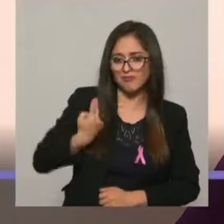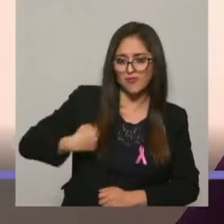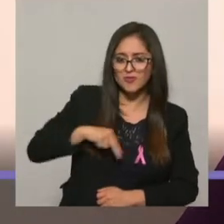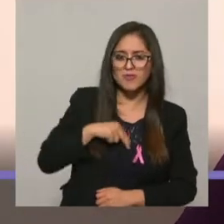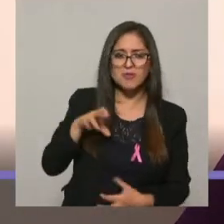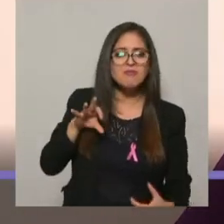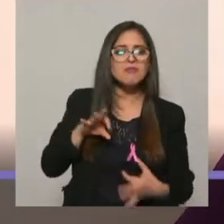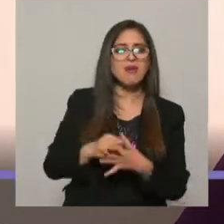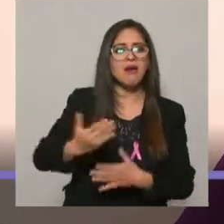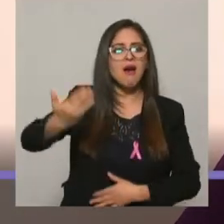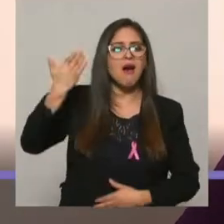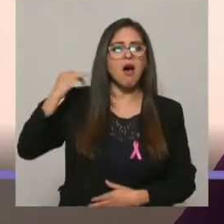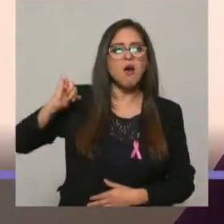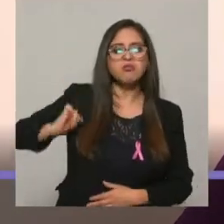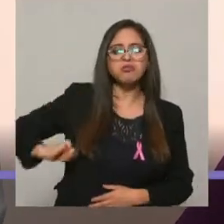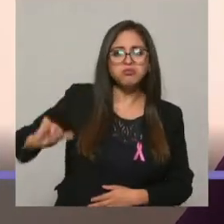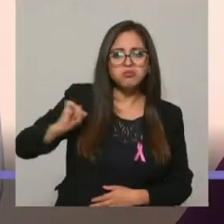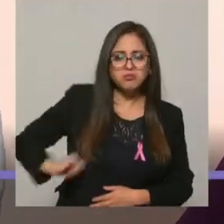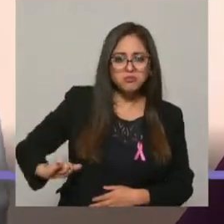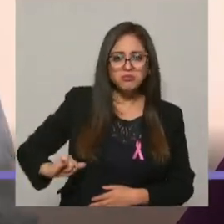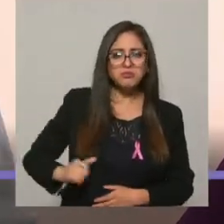que hay ciertos